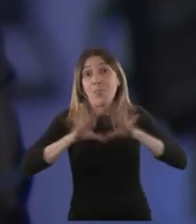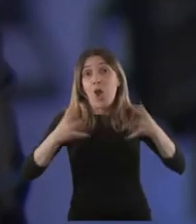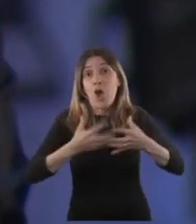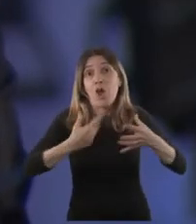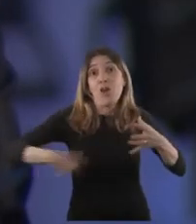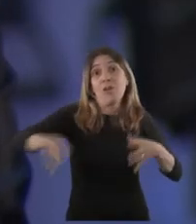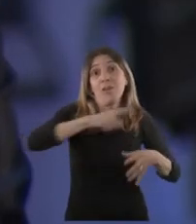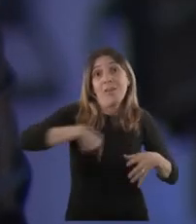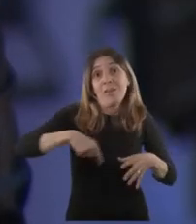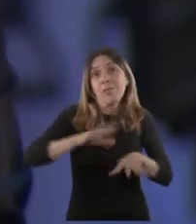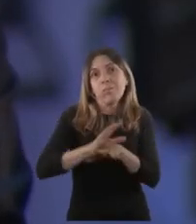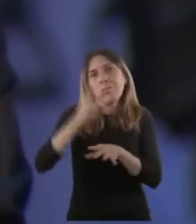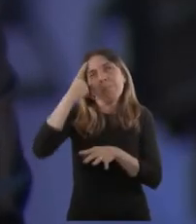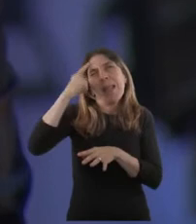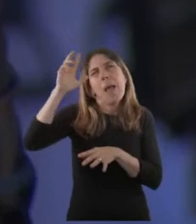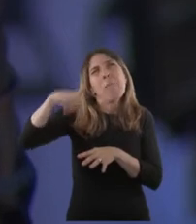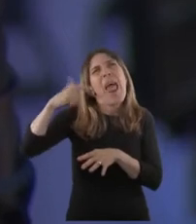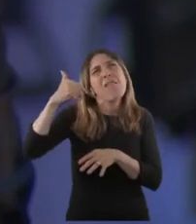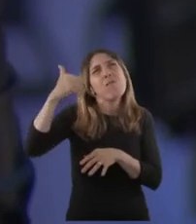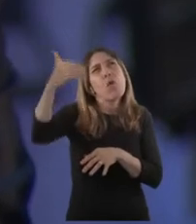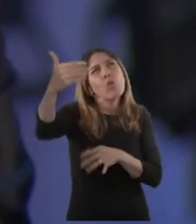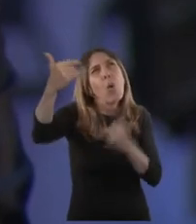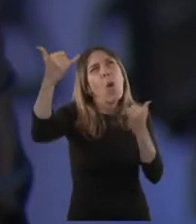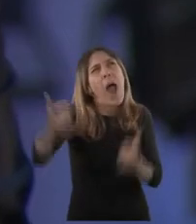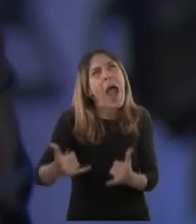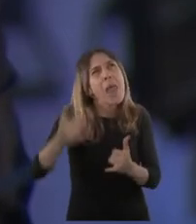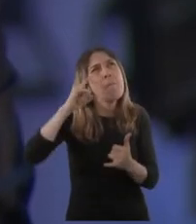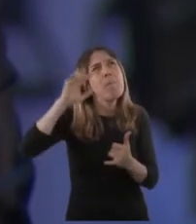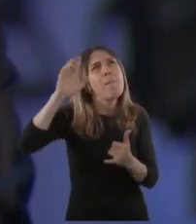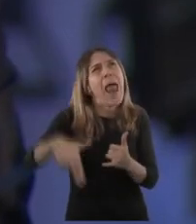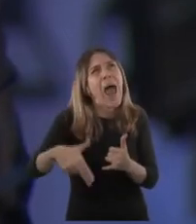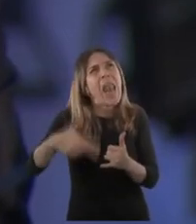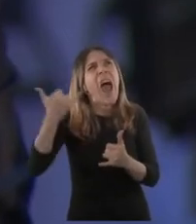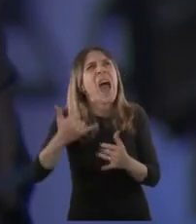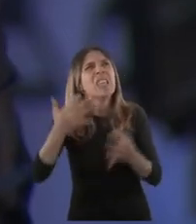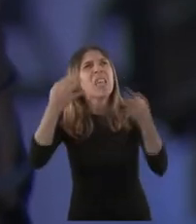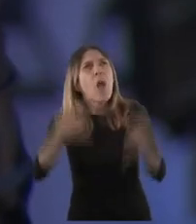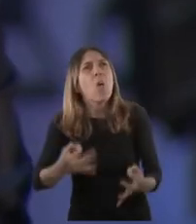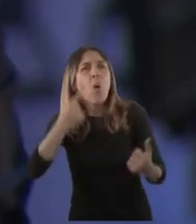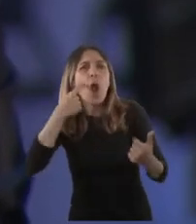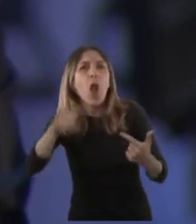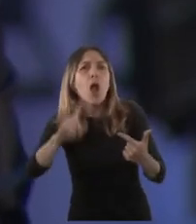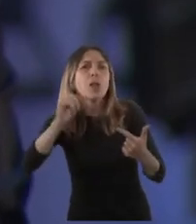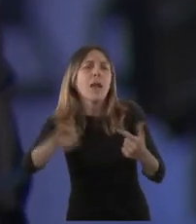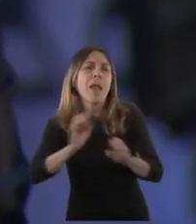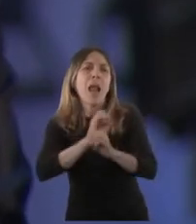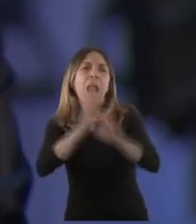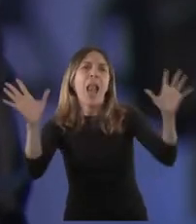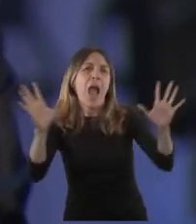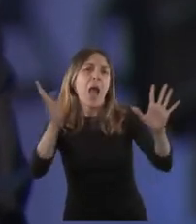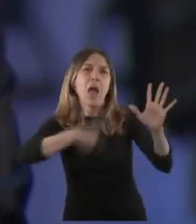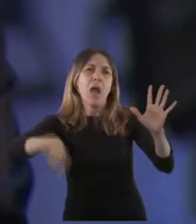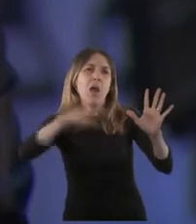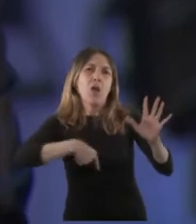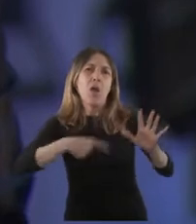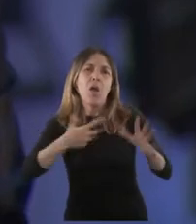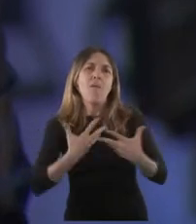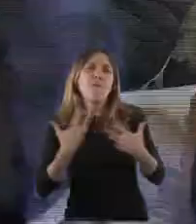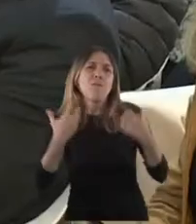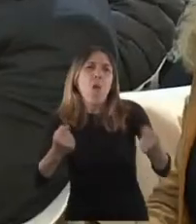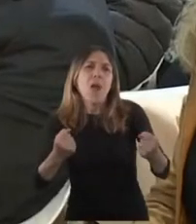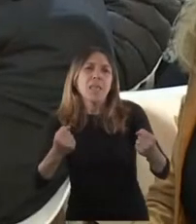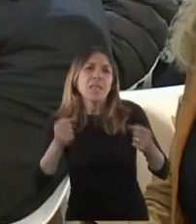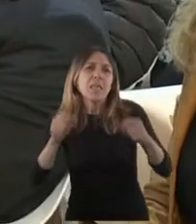una proyección de futuro, de certeza y de clara demostración de la fortaleza de